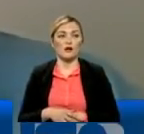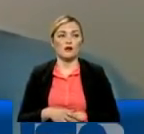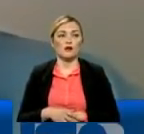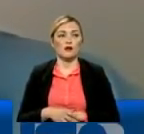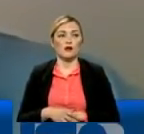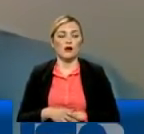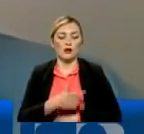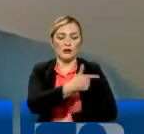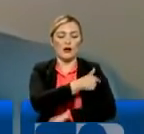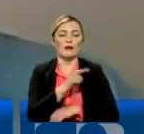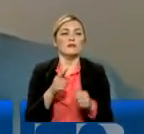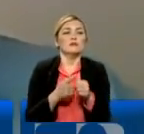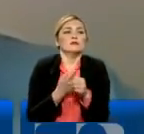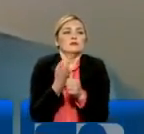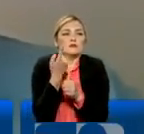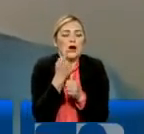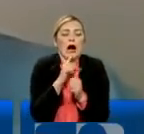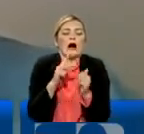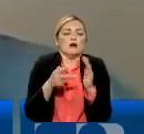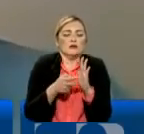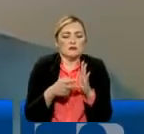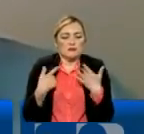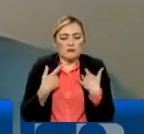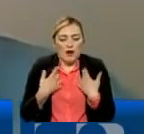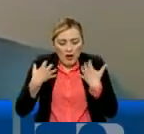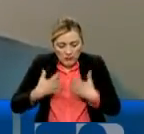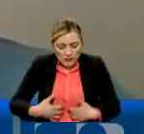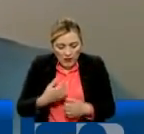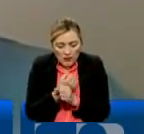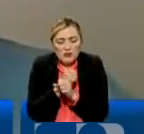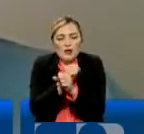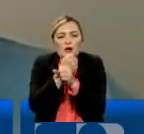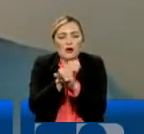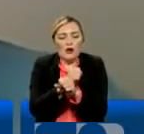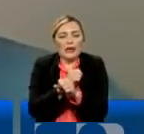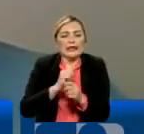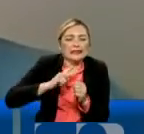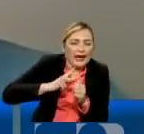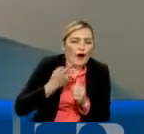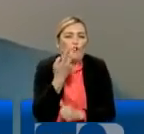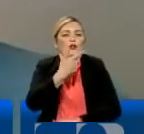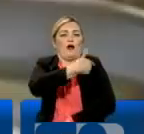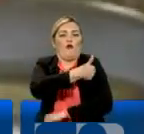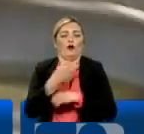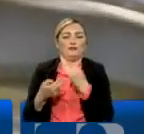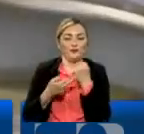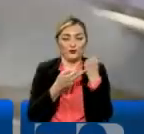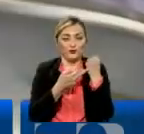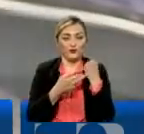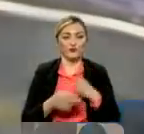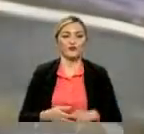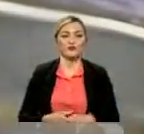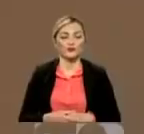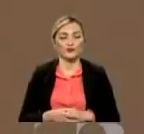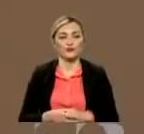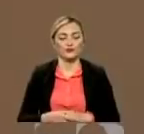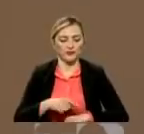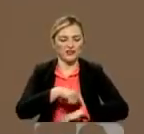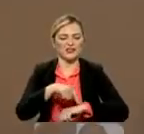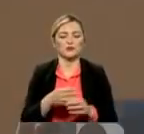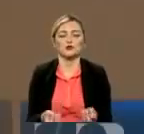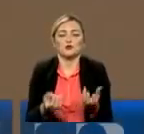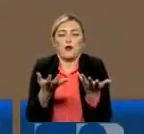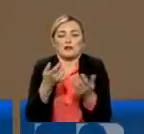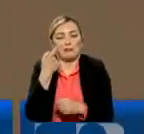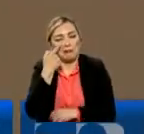una primera dosis para activar, para estimular nuestro sistema inmunológico y una segunda para reforzarlo. Y la durabilidad la